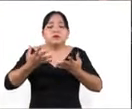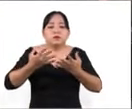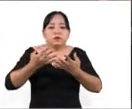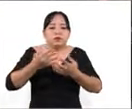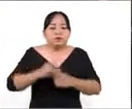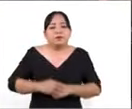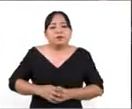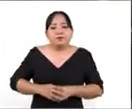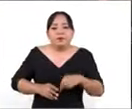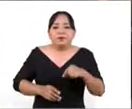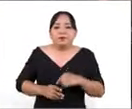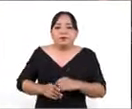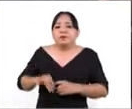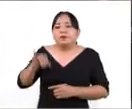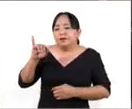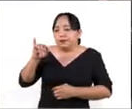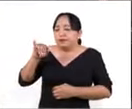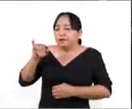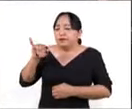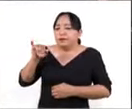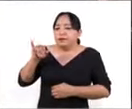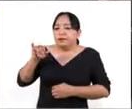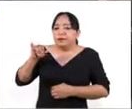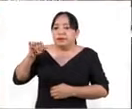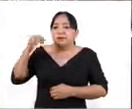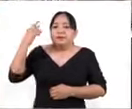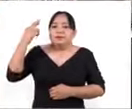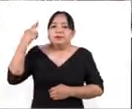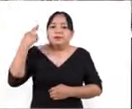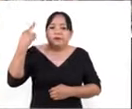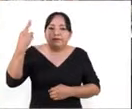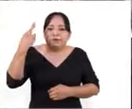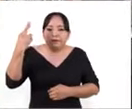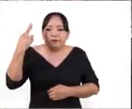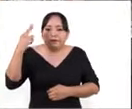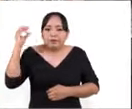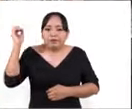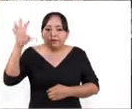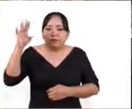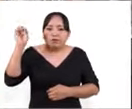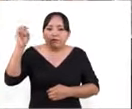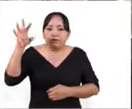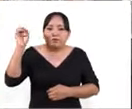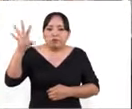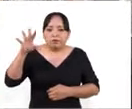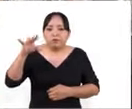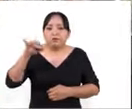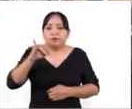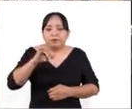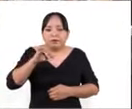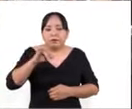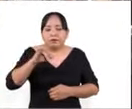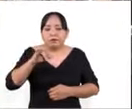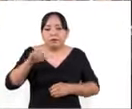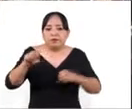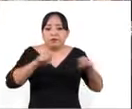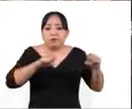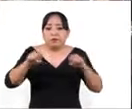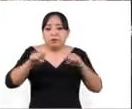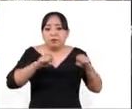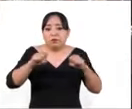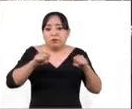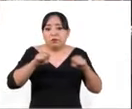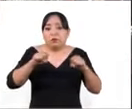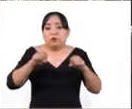Sí, como saben, la alerta se activa de los sismos que vienen de la